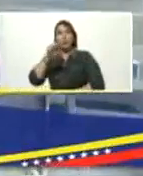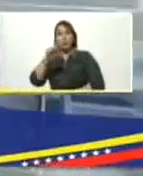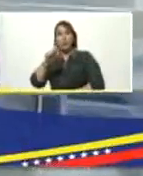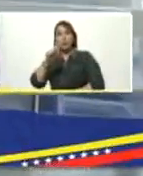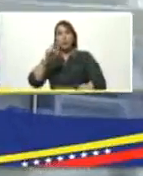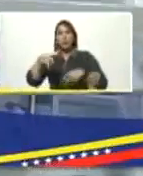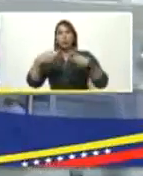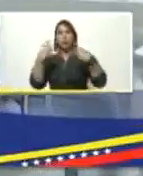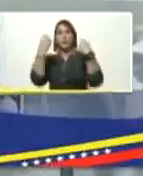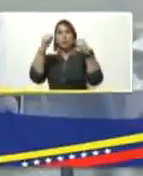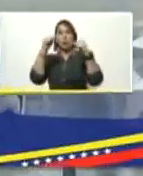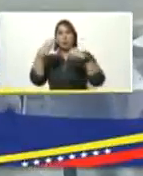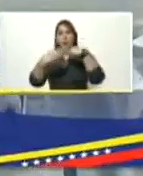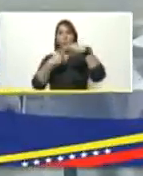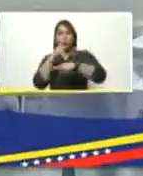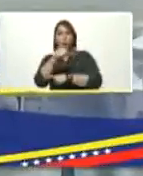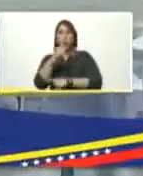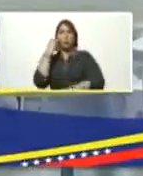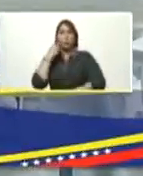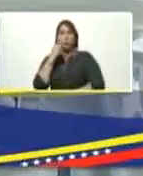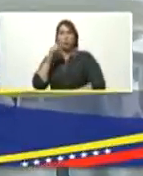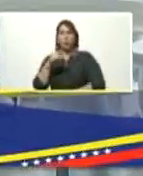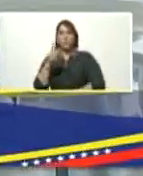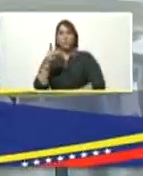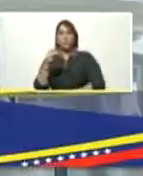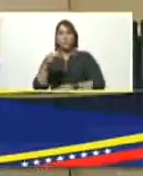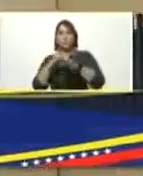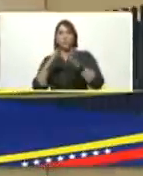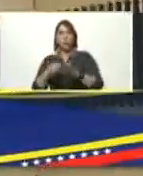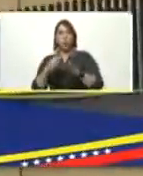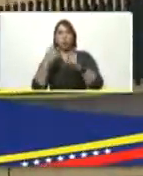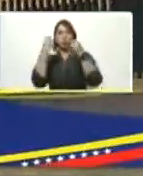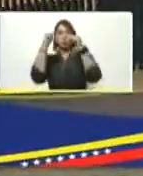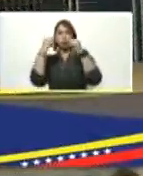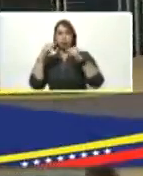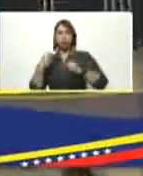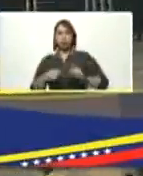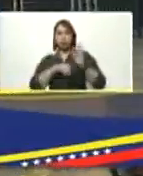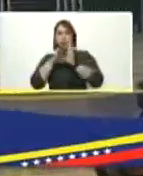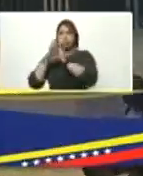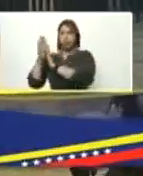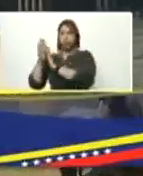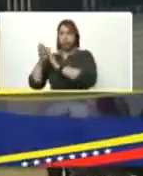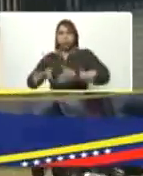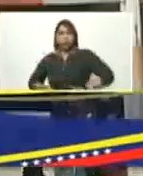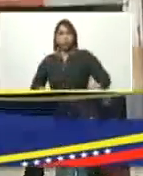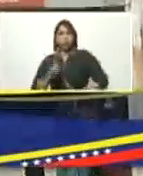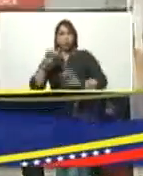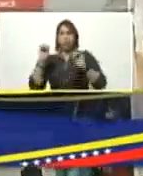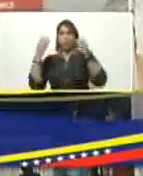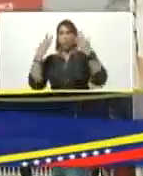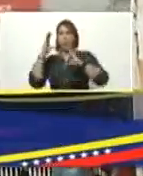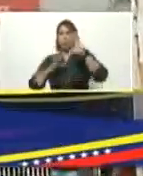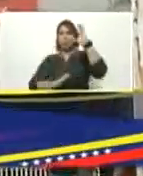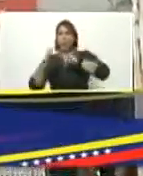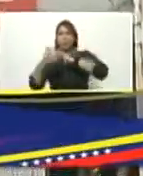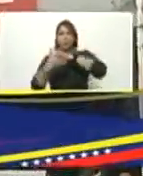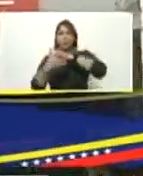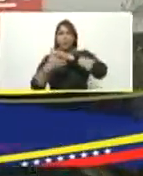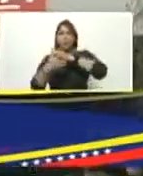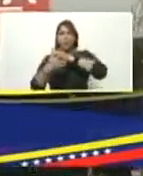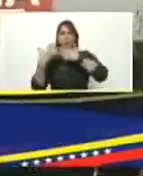de la revolución bolivariana. Así que sea nuestra viceministra quien precise los detalles de este parto maravilloso también, de la ciencia, a favor